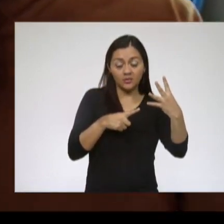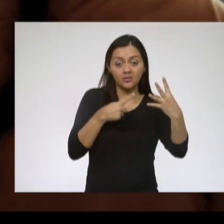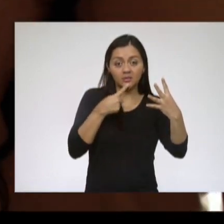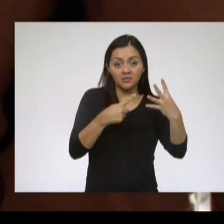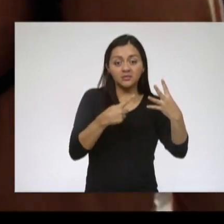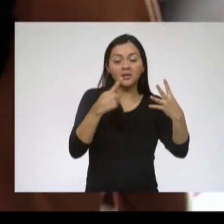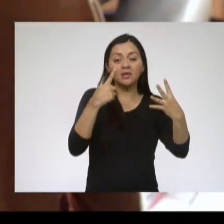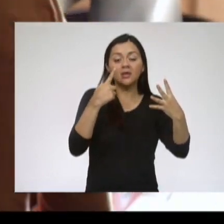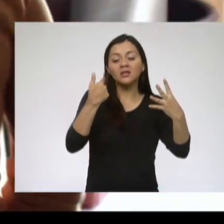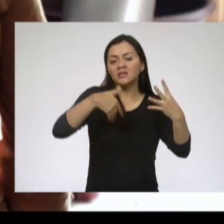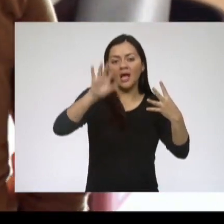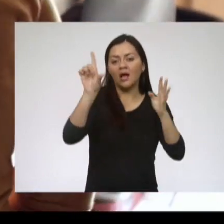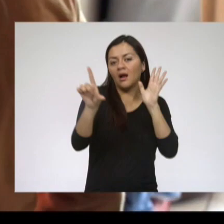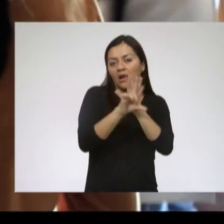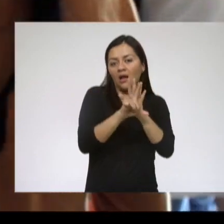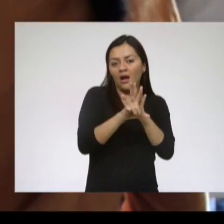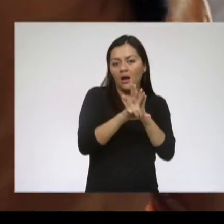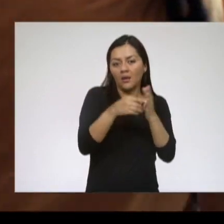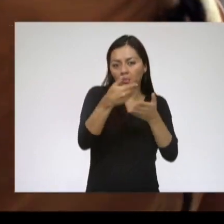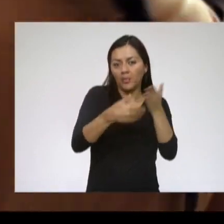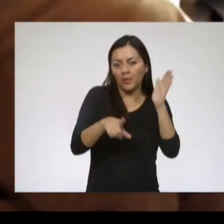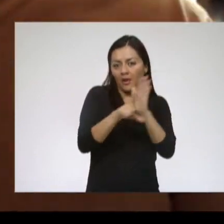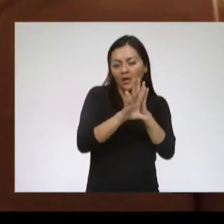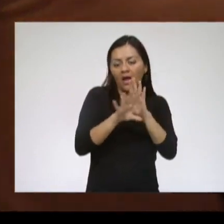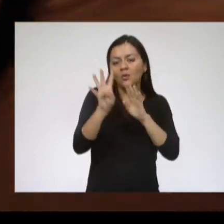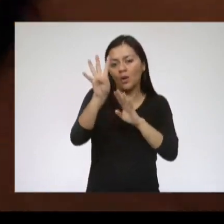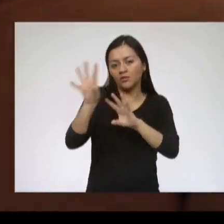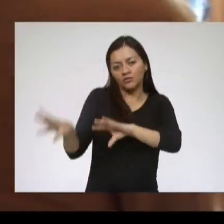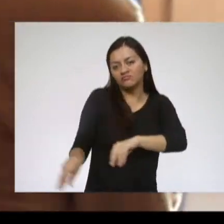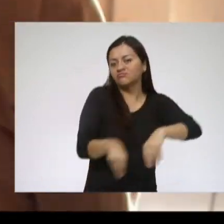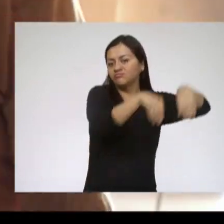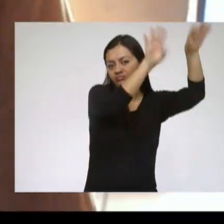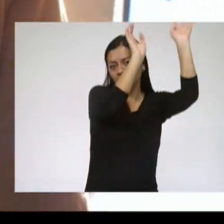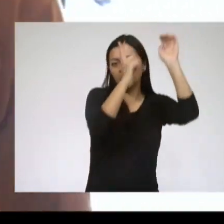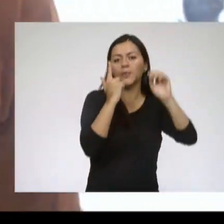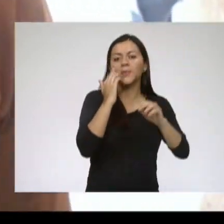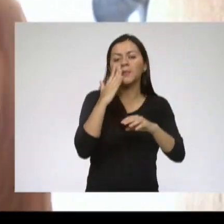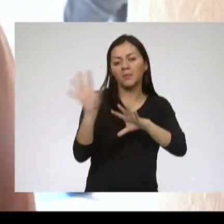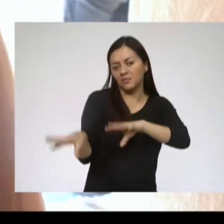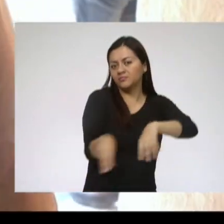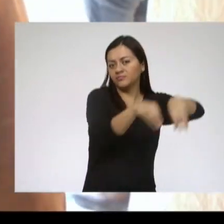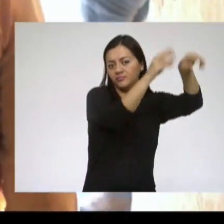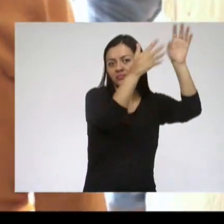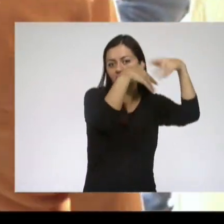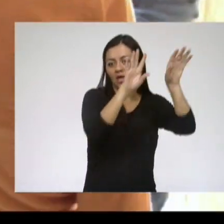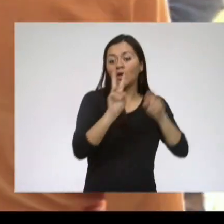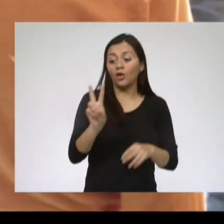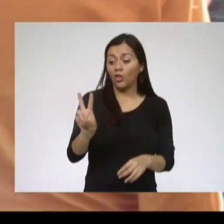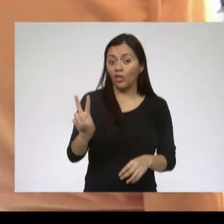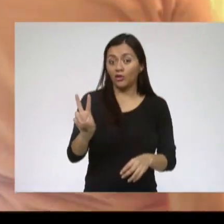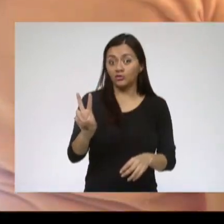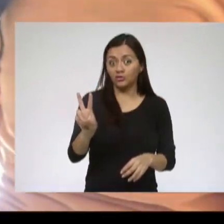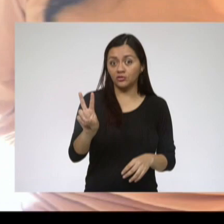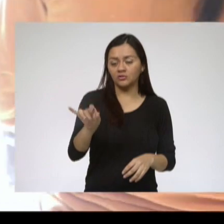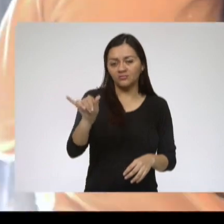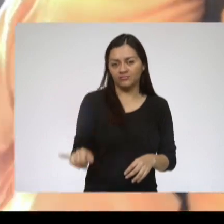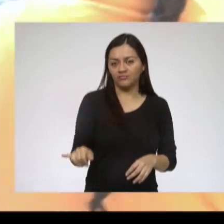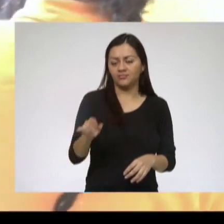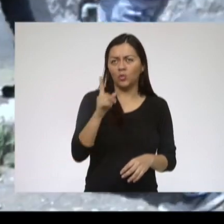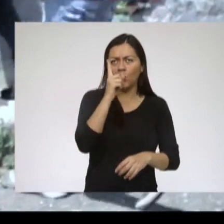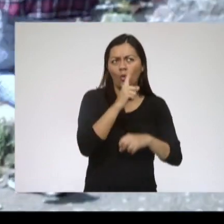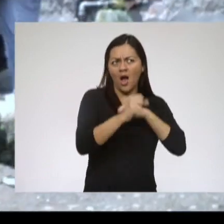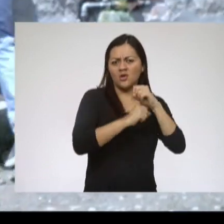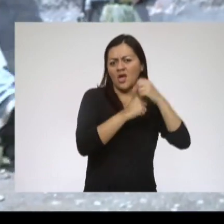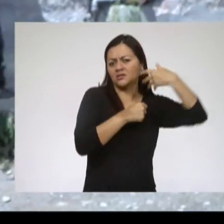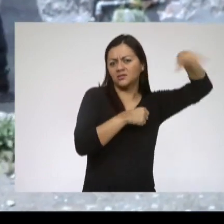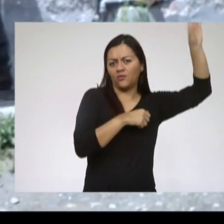hicieron residentes y así llevaron a ellas, están ellos como 4 años, los dos están como más o menos un año allá.